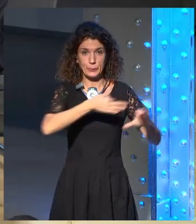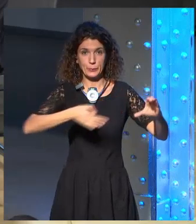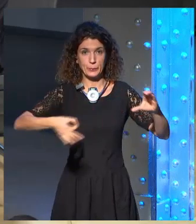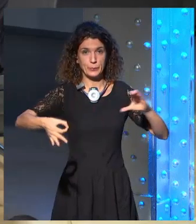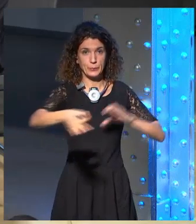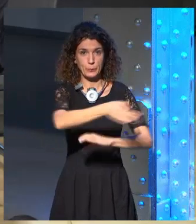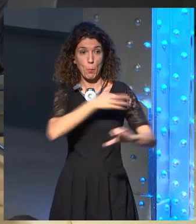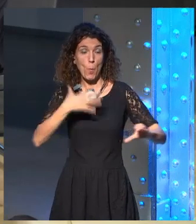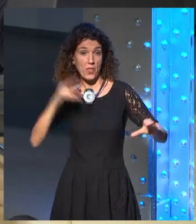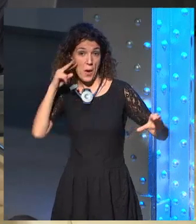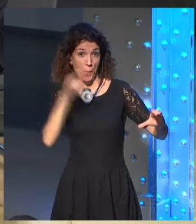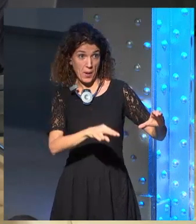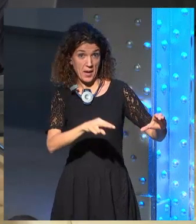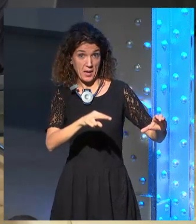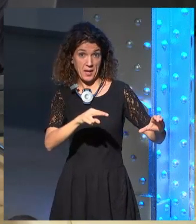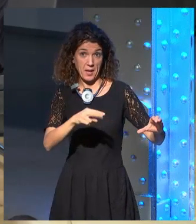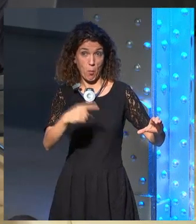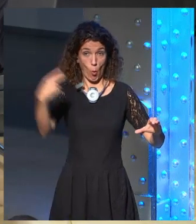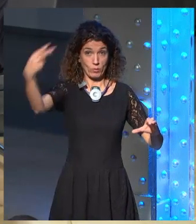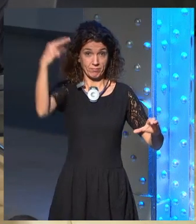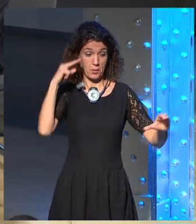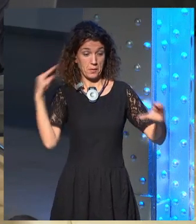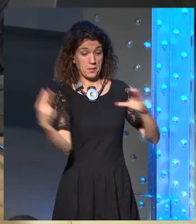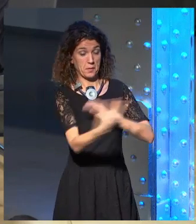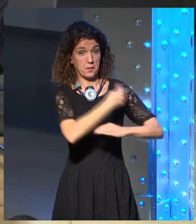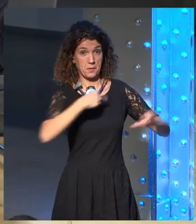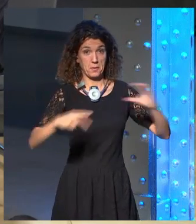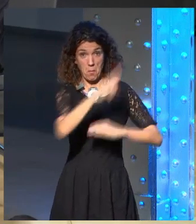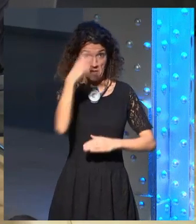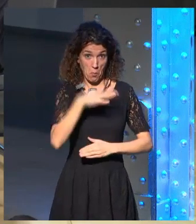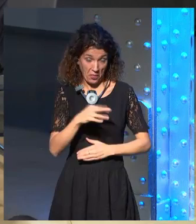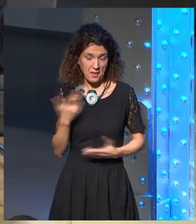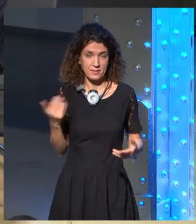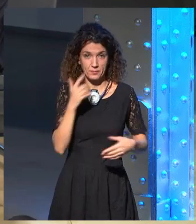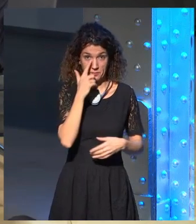verse prácticamente por encima de nuestras cabezas.